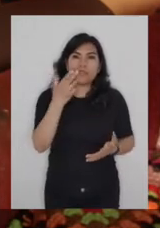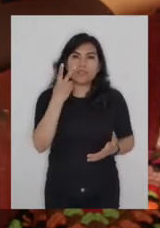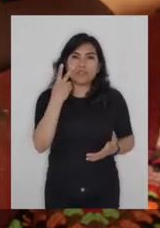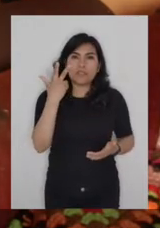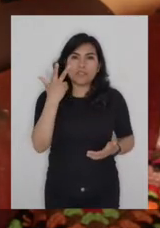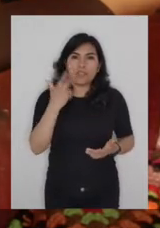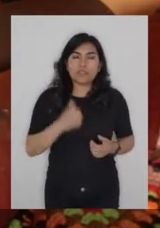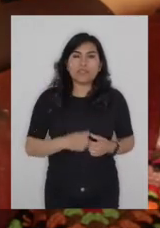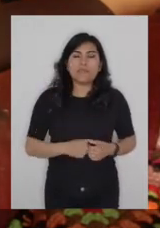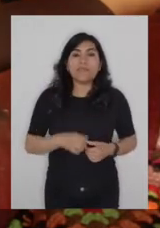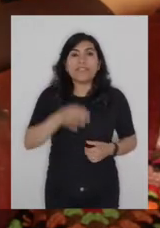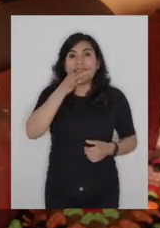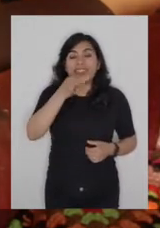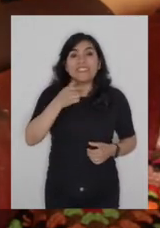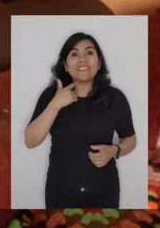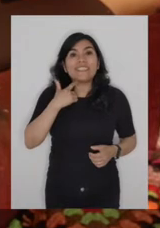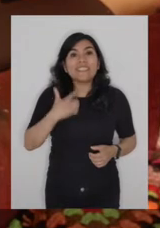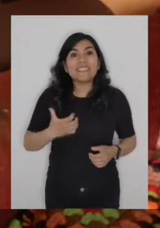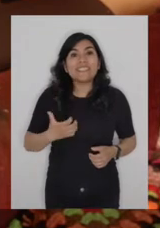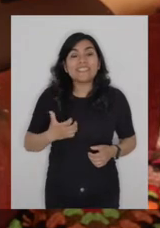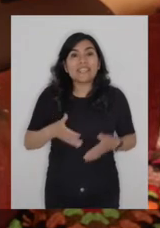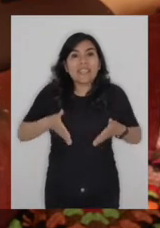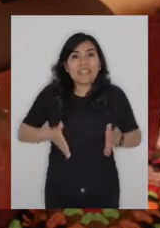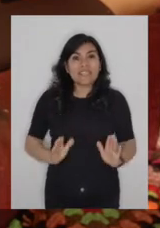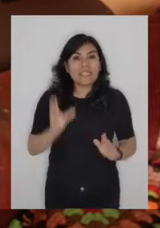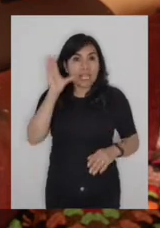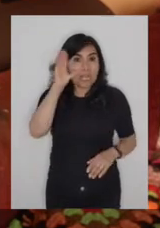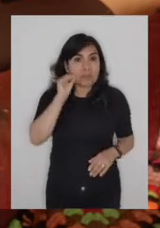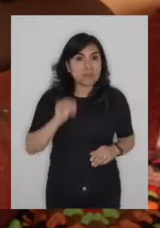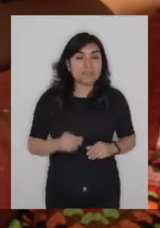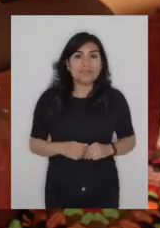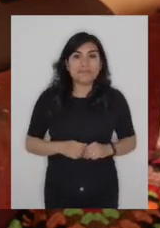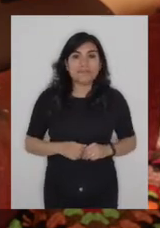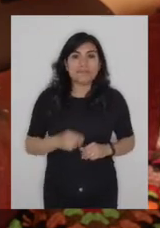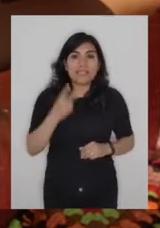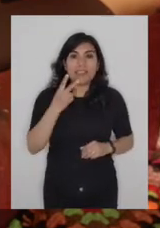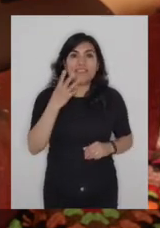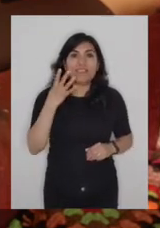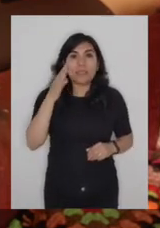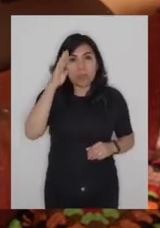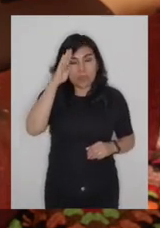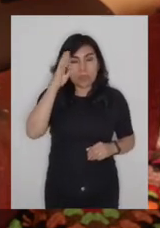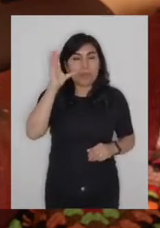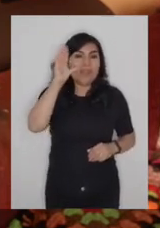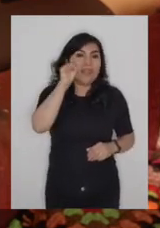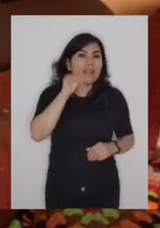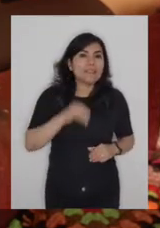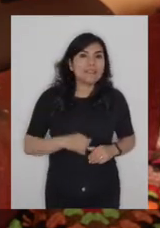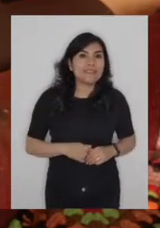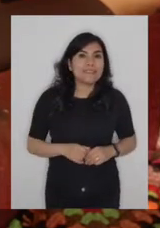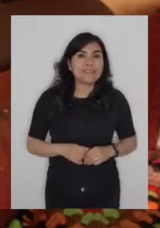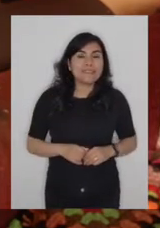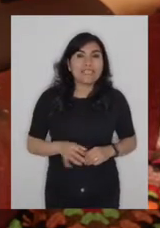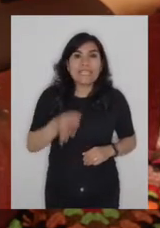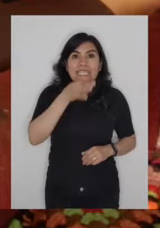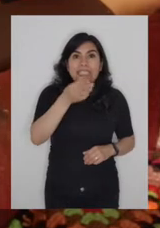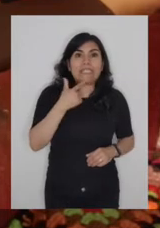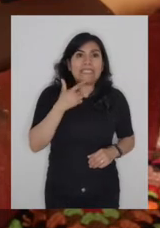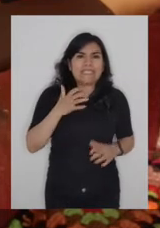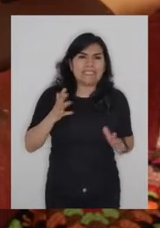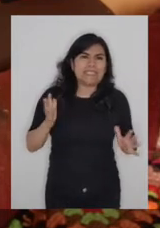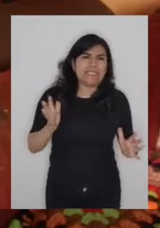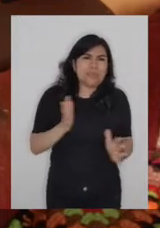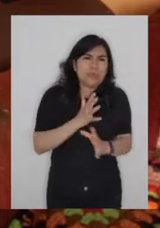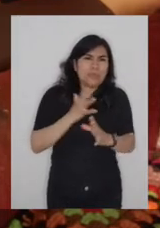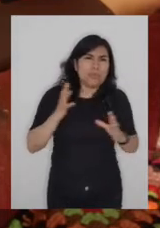1928. Dice que nací en la noche, el 24 de mayo en la noche. Dice que había un temporal